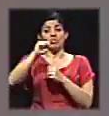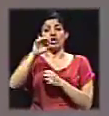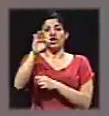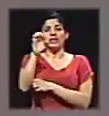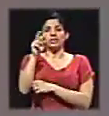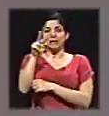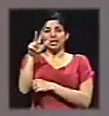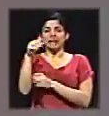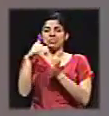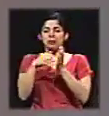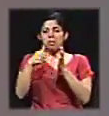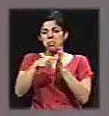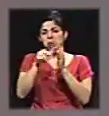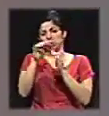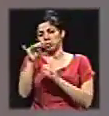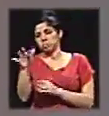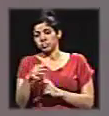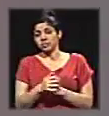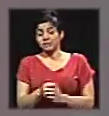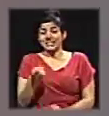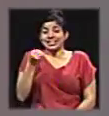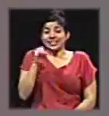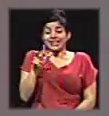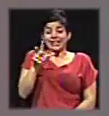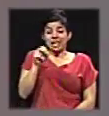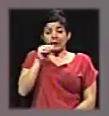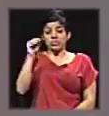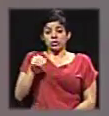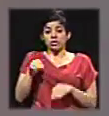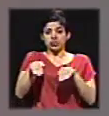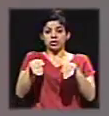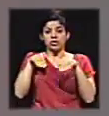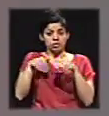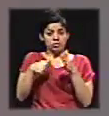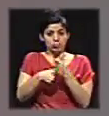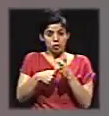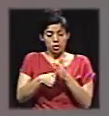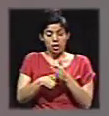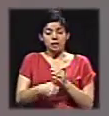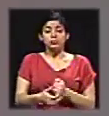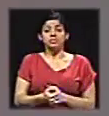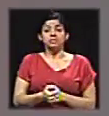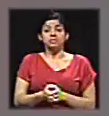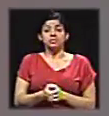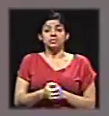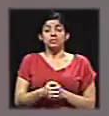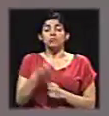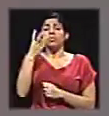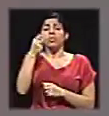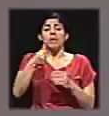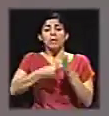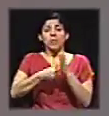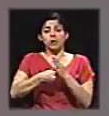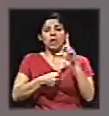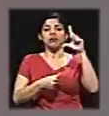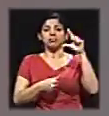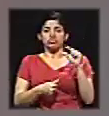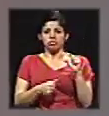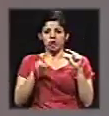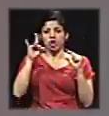votos y poquito. Uh-huh. Si es el 30% del abstencionismo, el número de votos baja